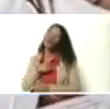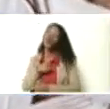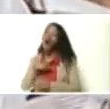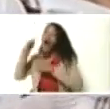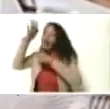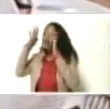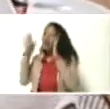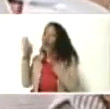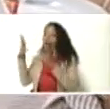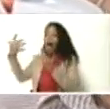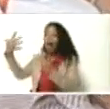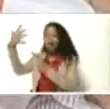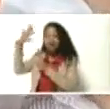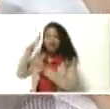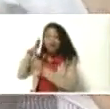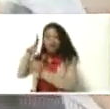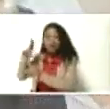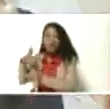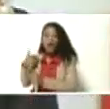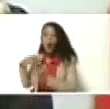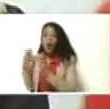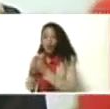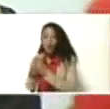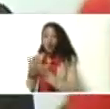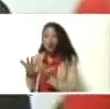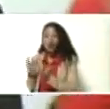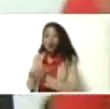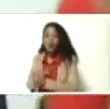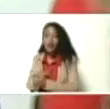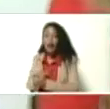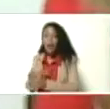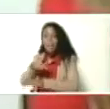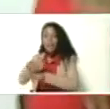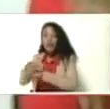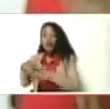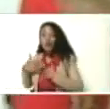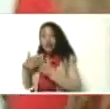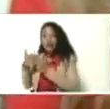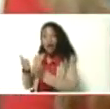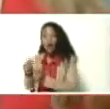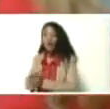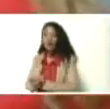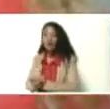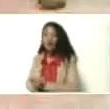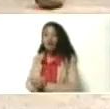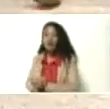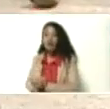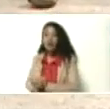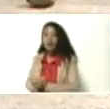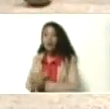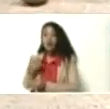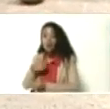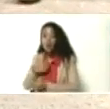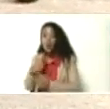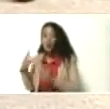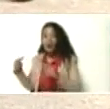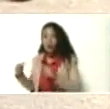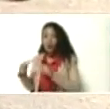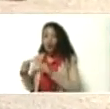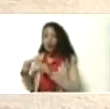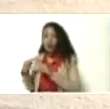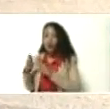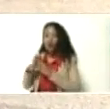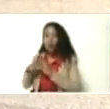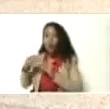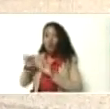sus instrucciones, ya en conjunto con el señor ministro de Salud, doctor Carlos Alvarado, hemos sostenido encuentros con todo